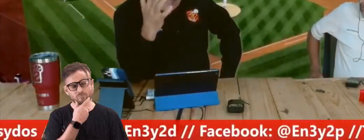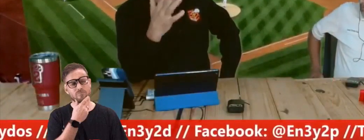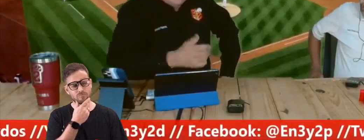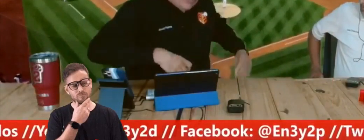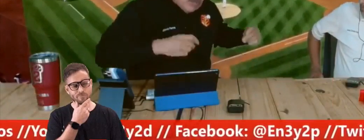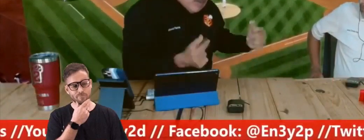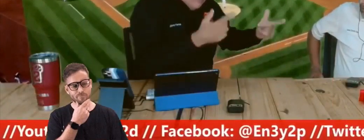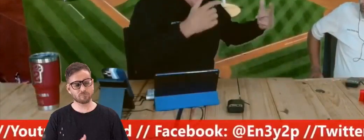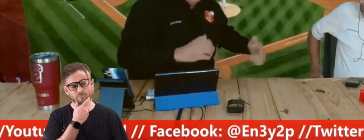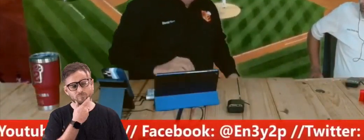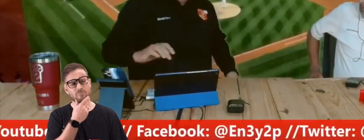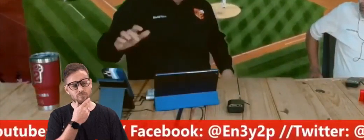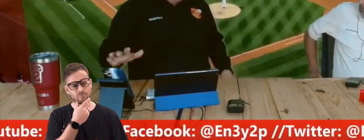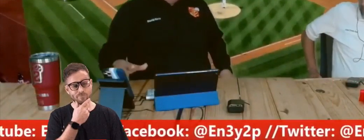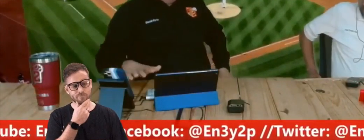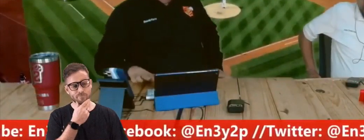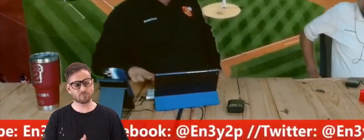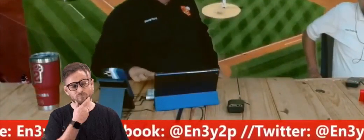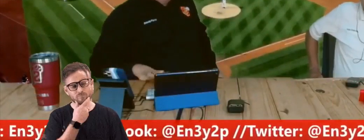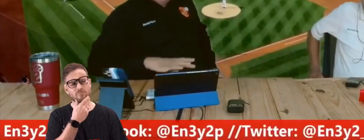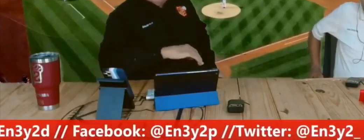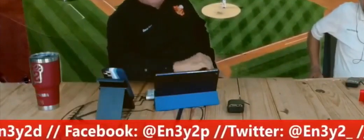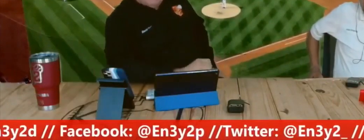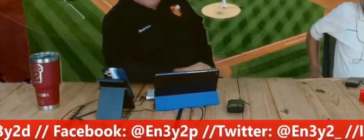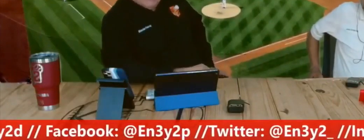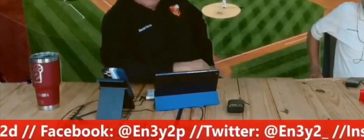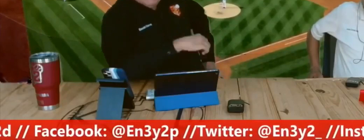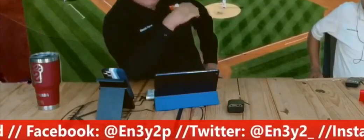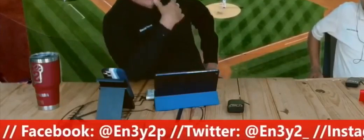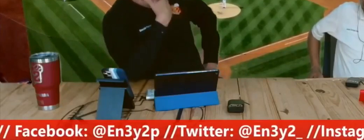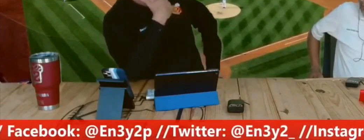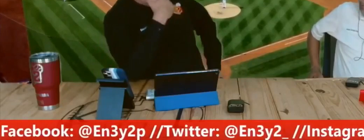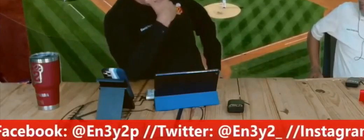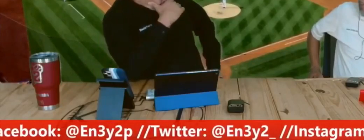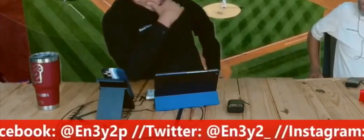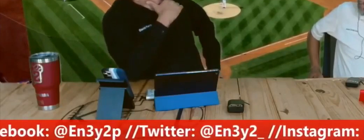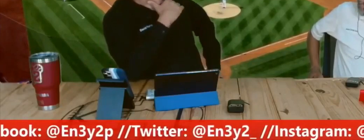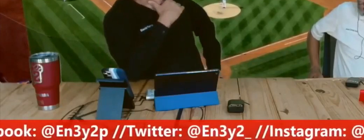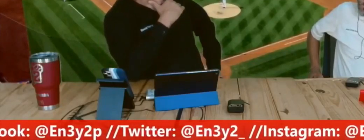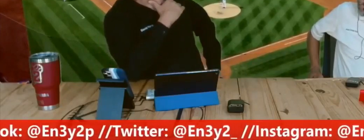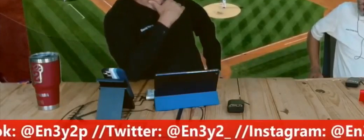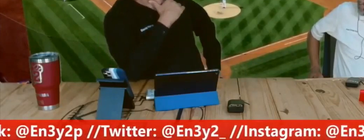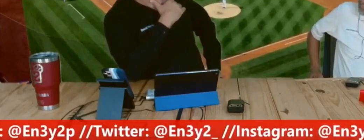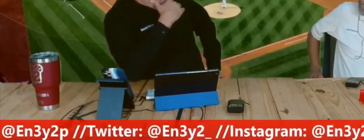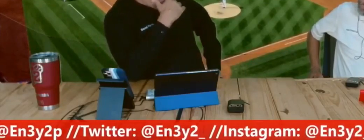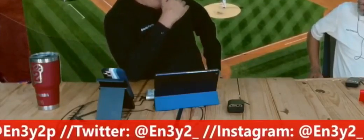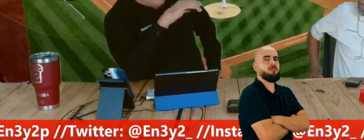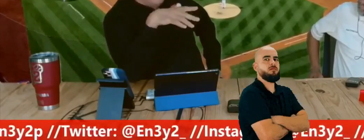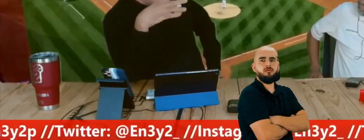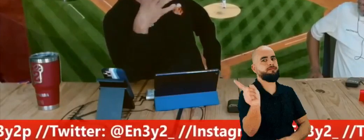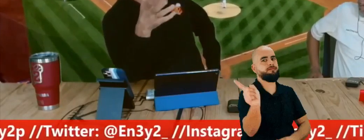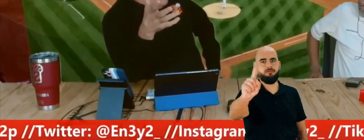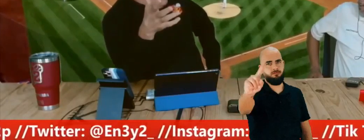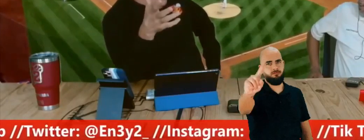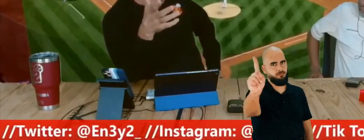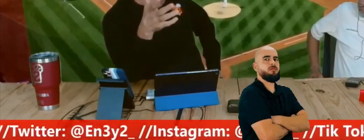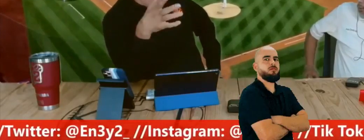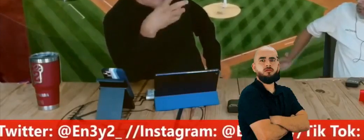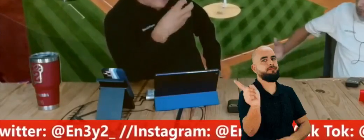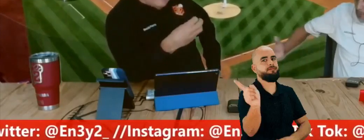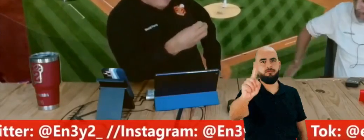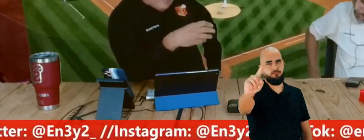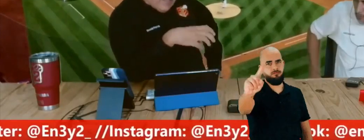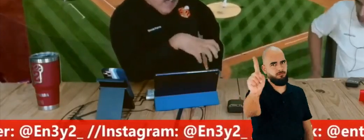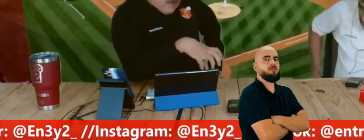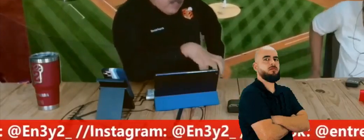está en entredicho. Chabelo, ¿cuál es tu percepción de este tema? Pues lo que dijo el presidente lo último, no le ha resultado nada a la derecha. Bueno, pero no se trata de eso. No, no. Se